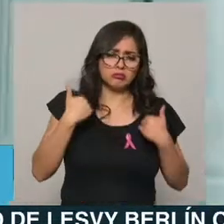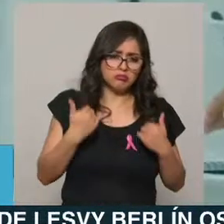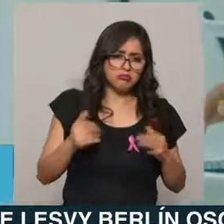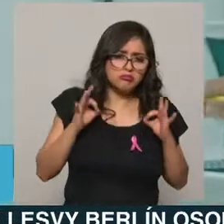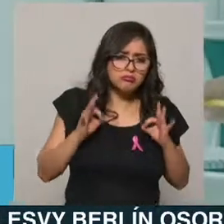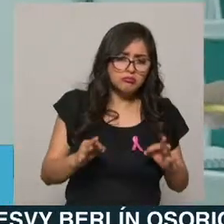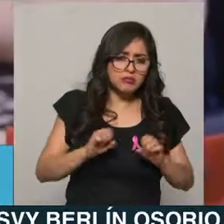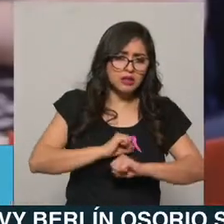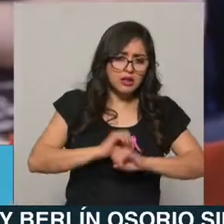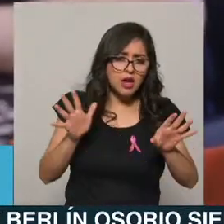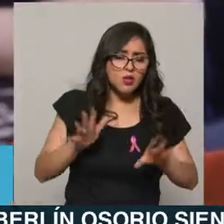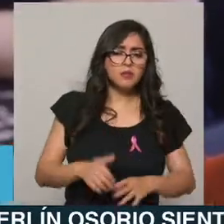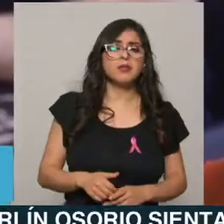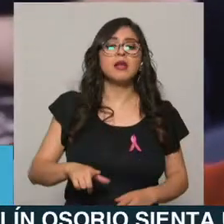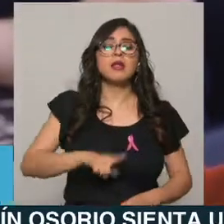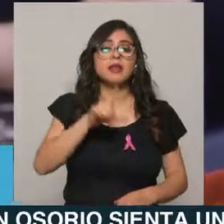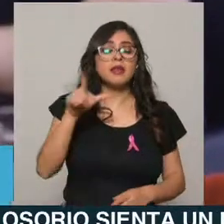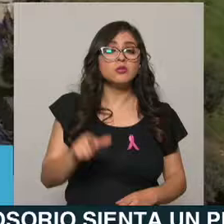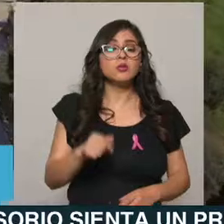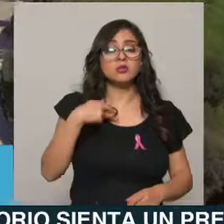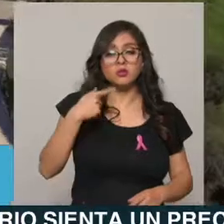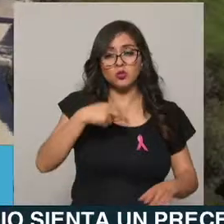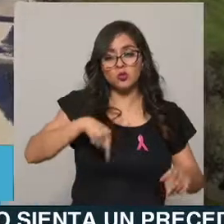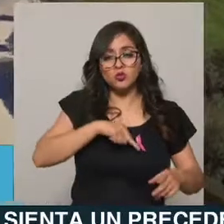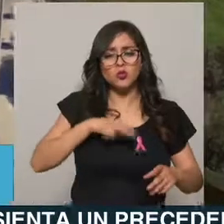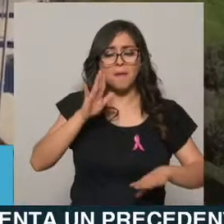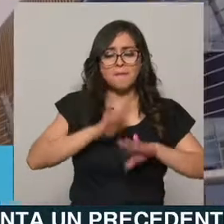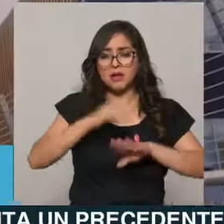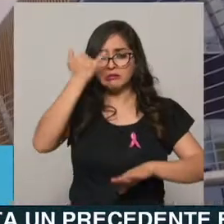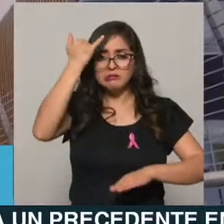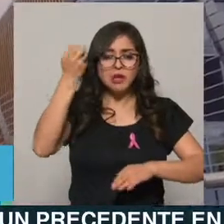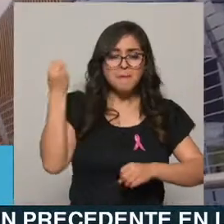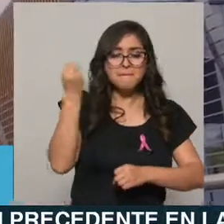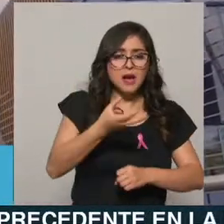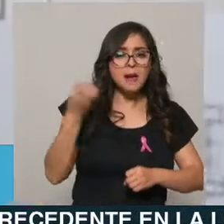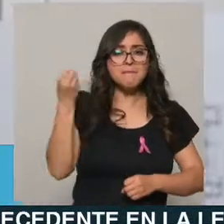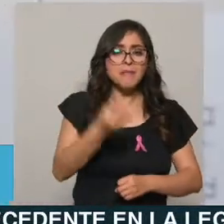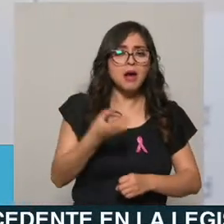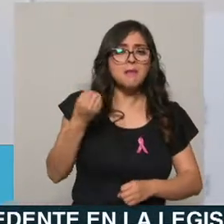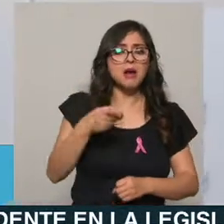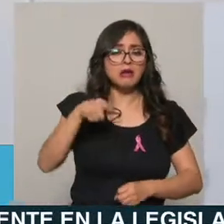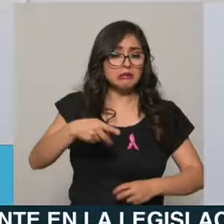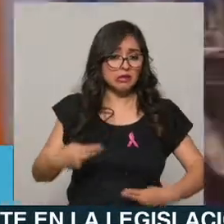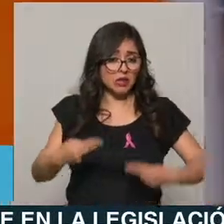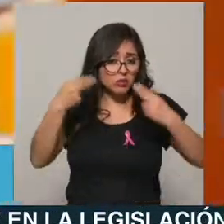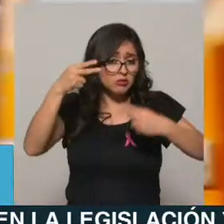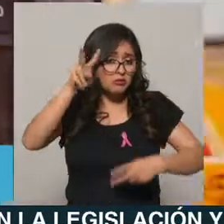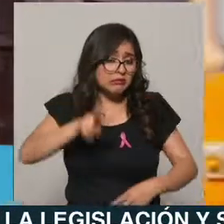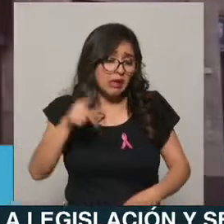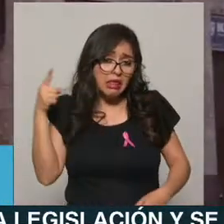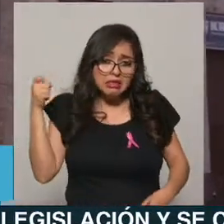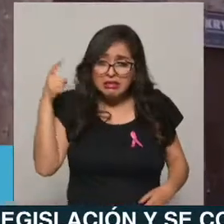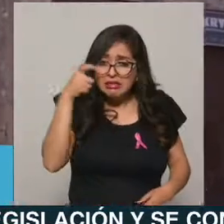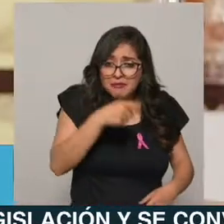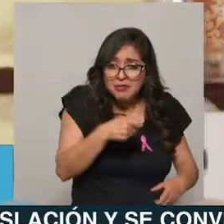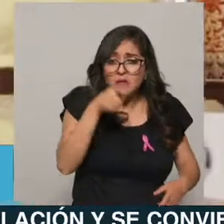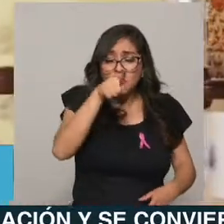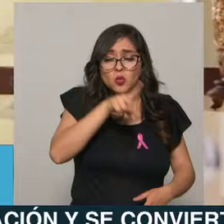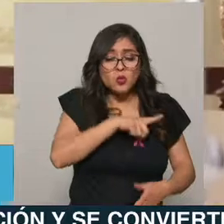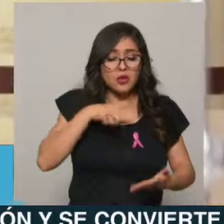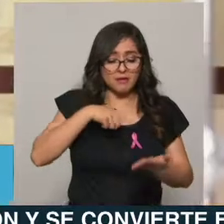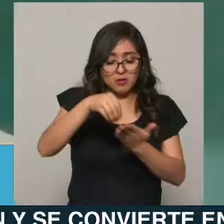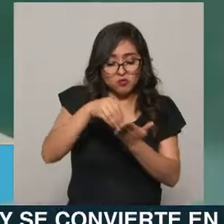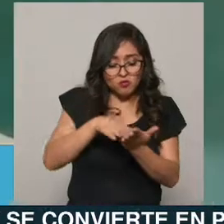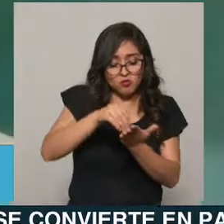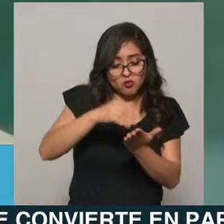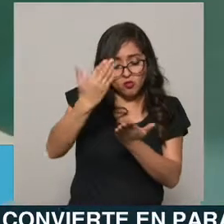Antes, siento que le estaremos metiendo mucha paja a algo que de por sí ya es complicado. Tener un negocio es complicadísimo, tienes que aprender un montón de